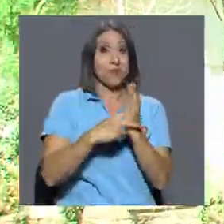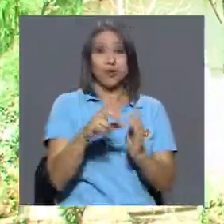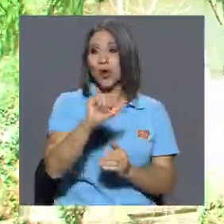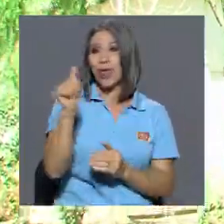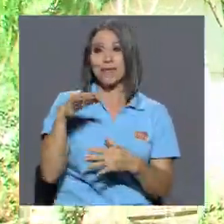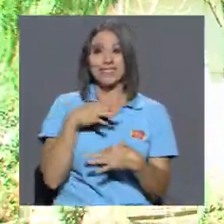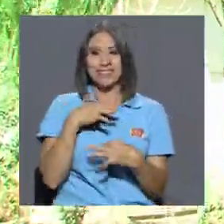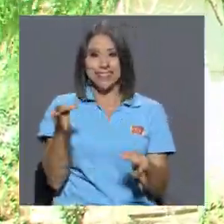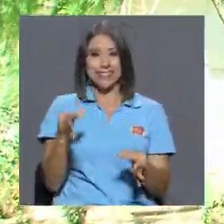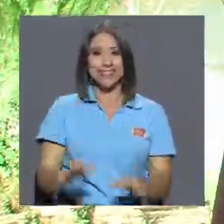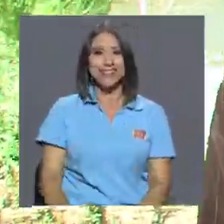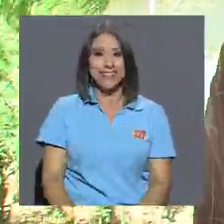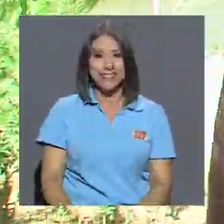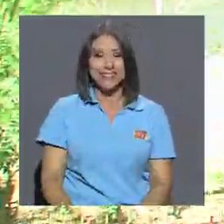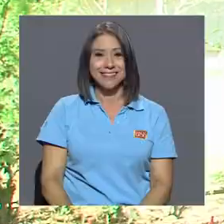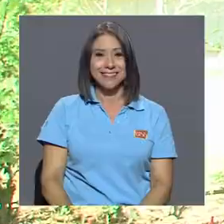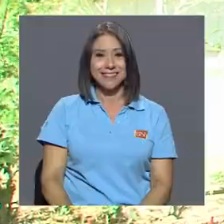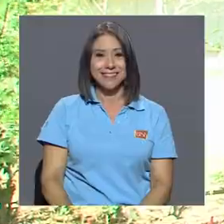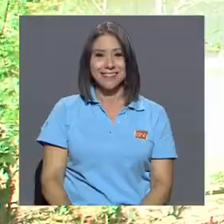es gratis!